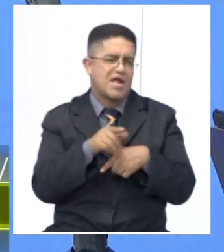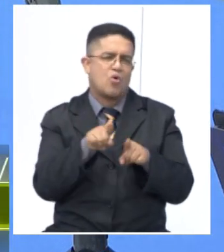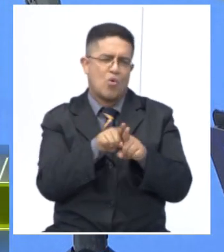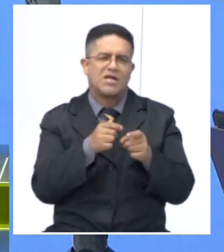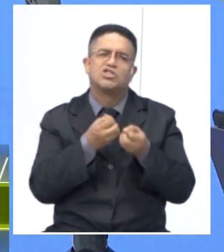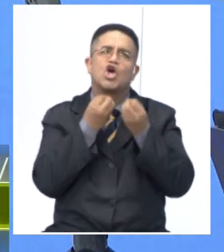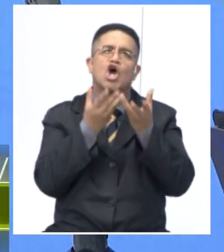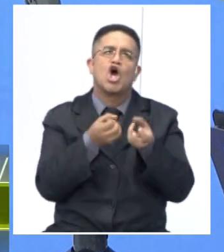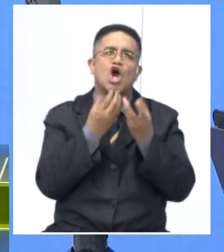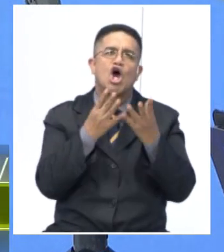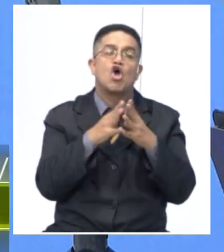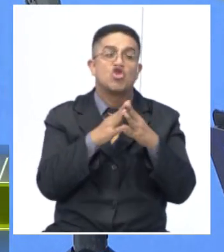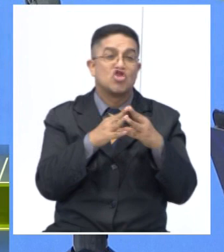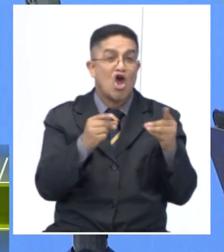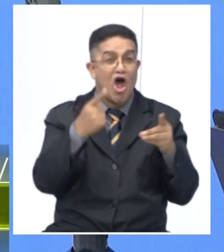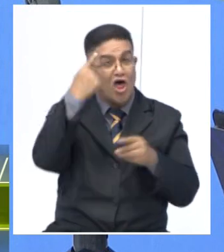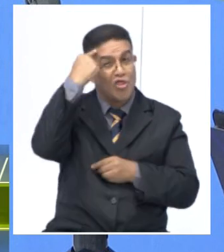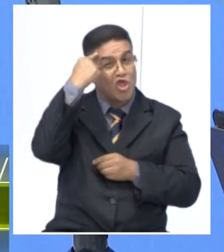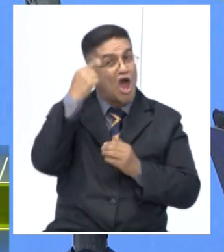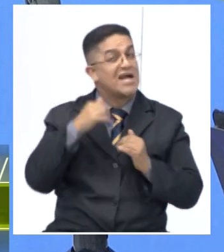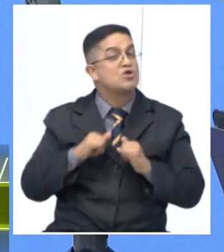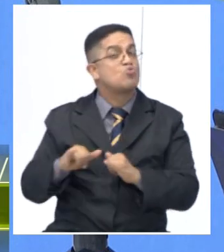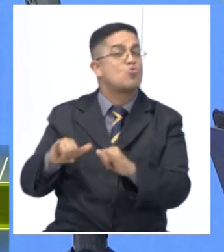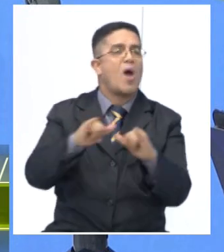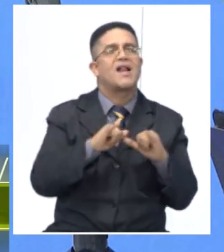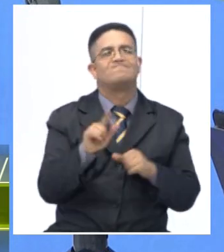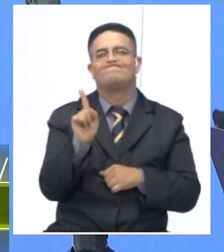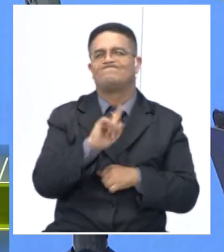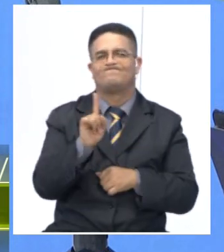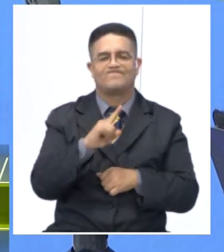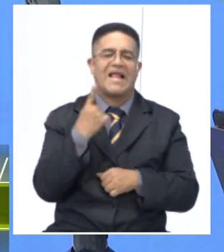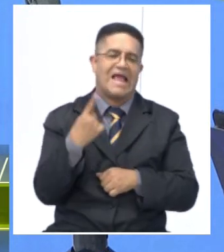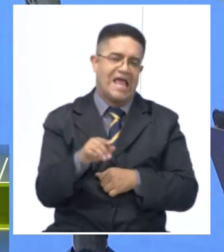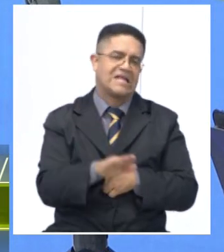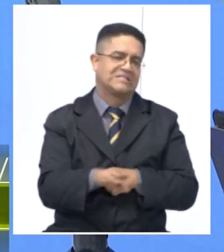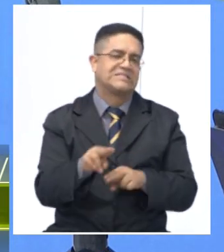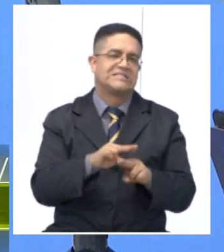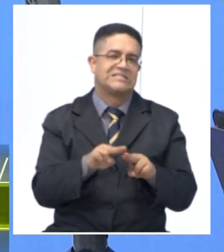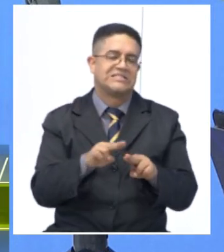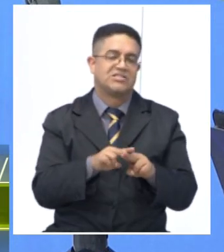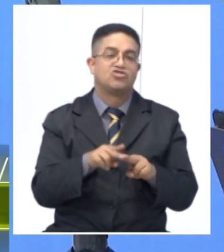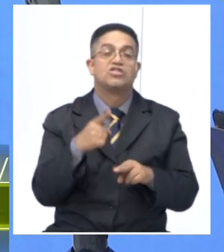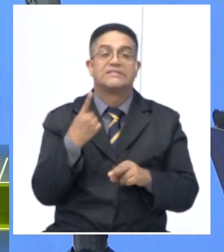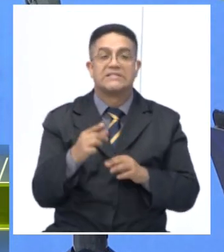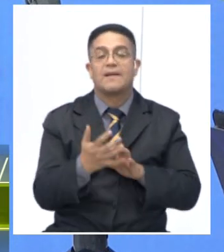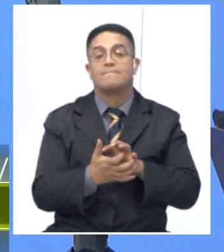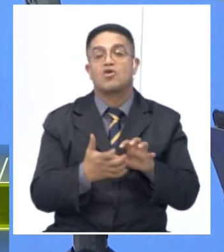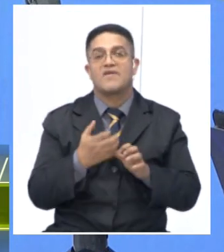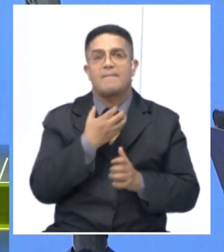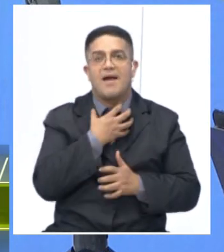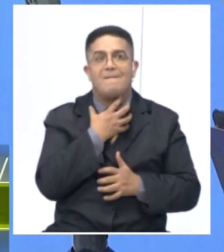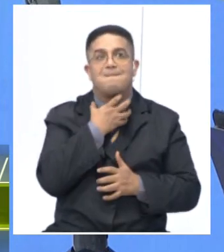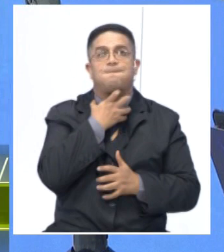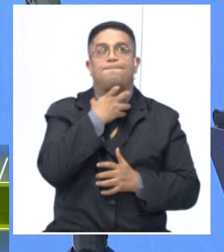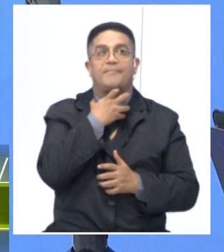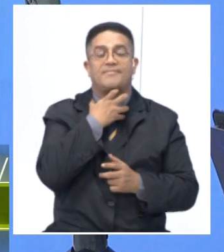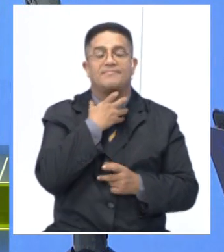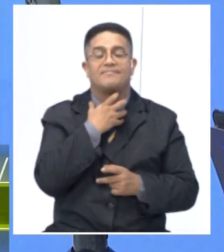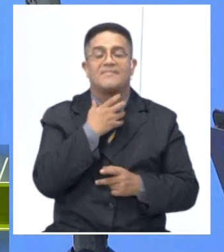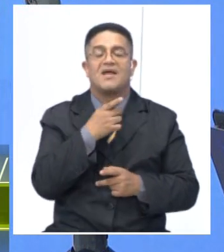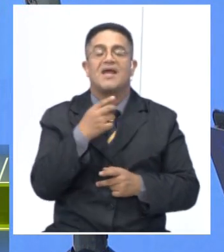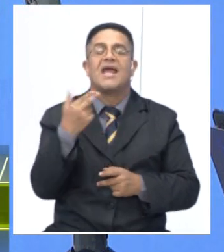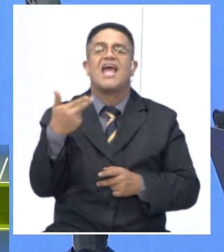todos presentan las mismas enfermedades. Hay niños que presentan de repente alteraciones endocrinas, un hipotiroidismo congénito más frecuente que de